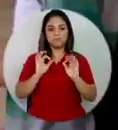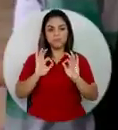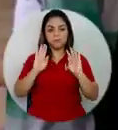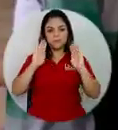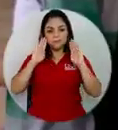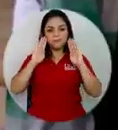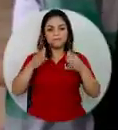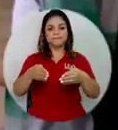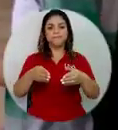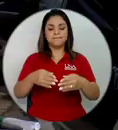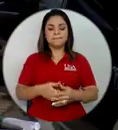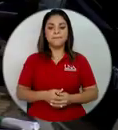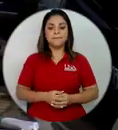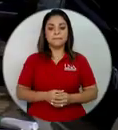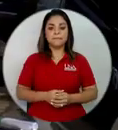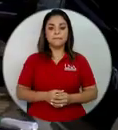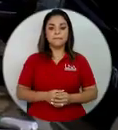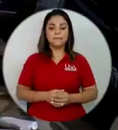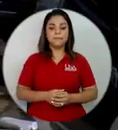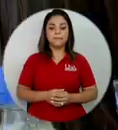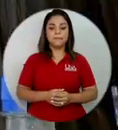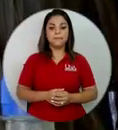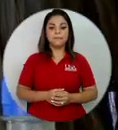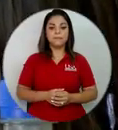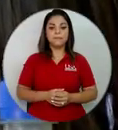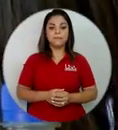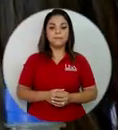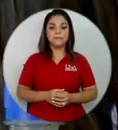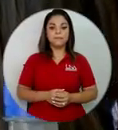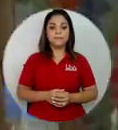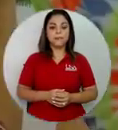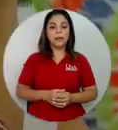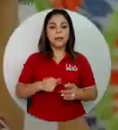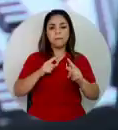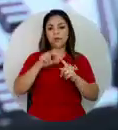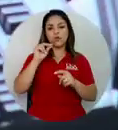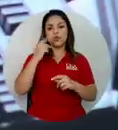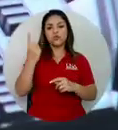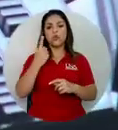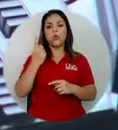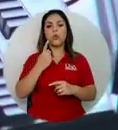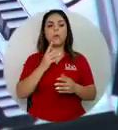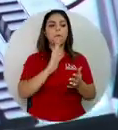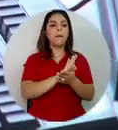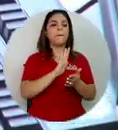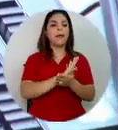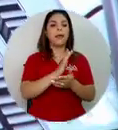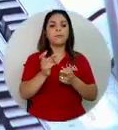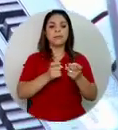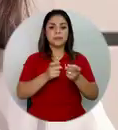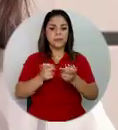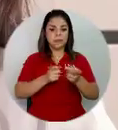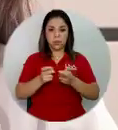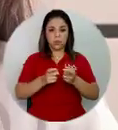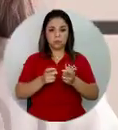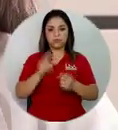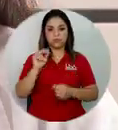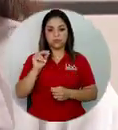administración centralizada, ¿verdad? Pero que a la vez va más allá del mero trámite administrativo,